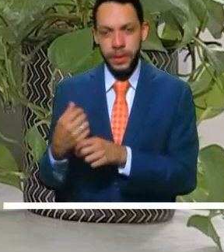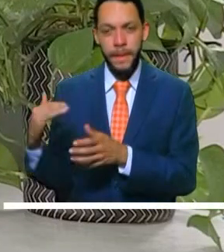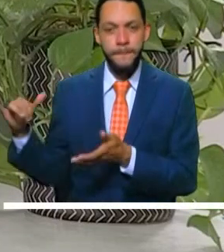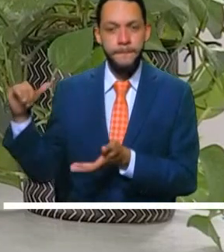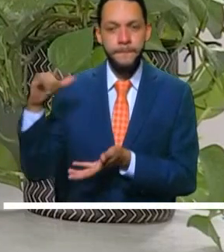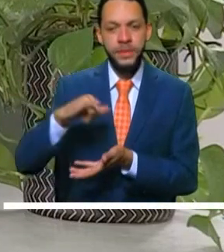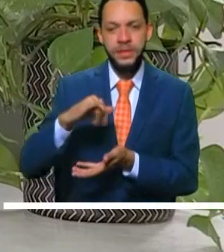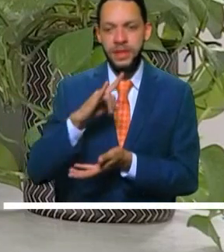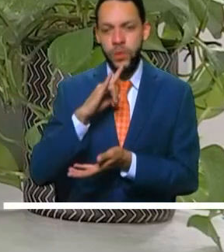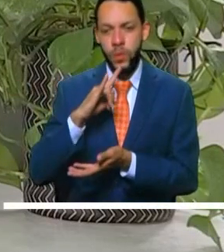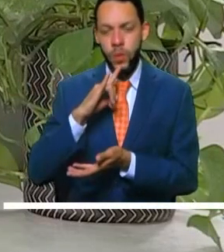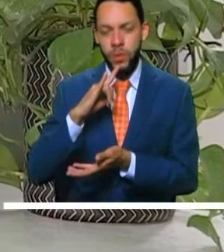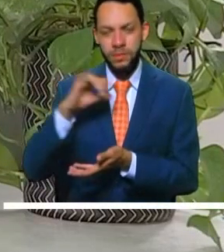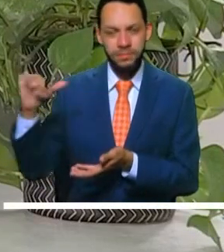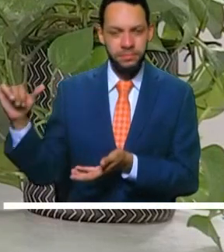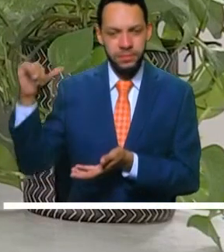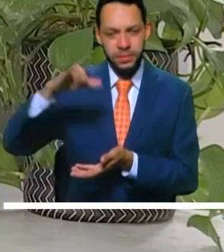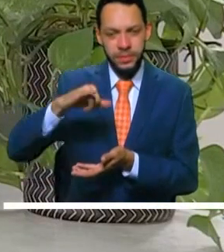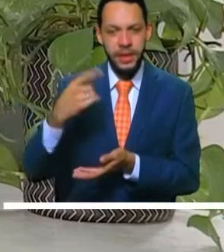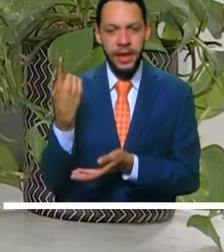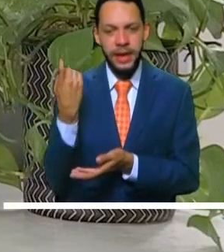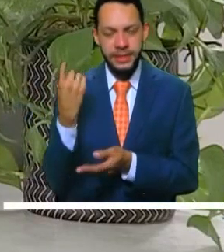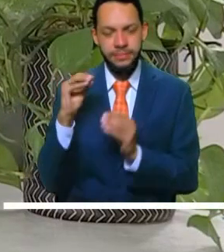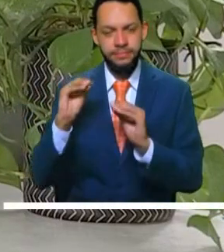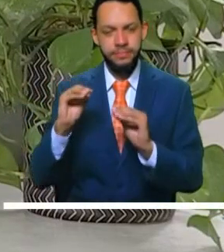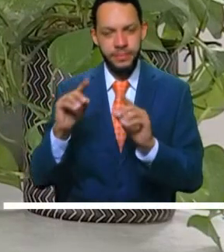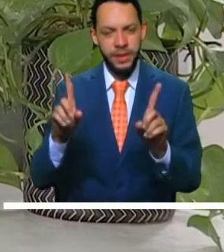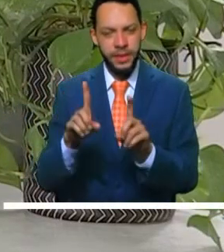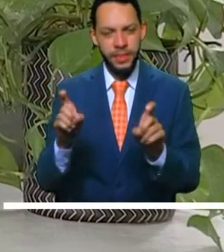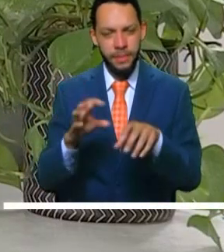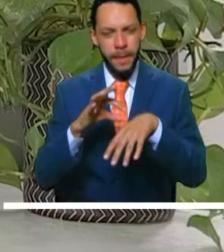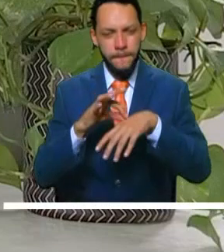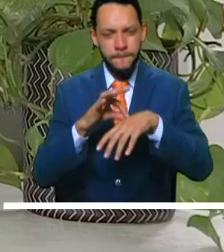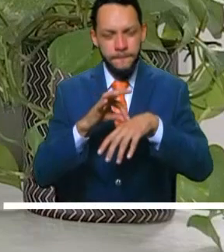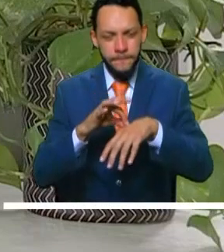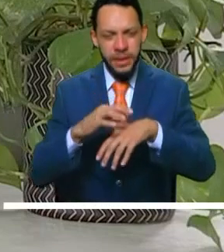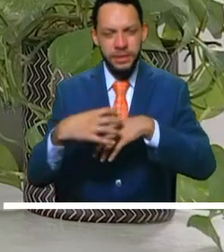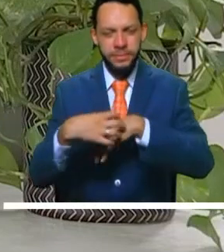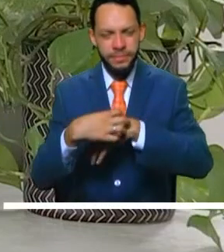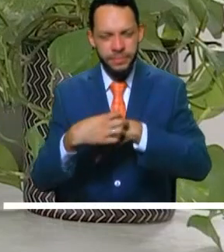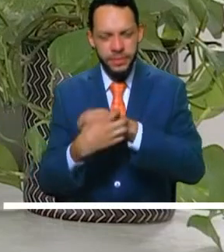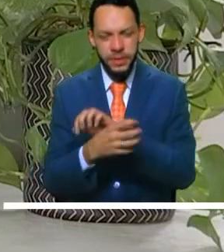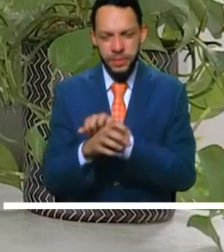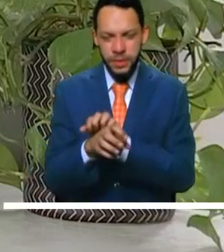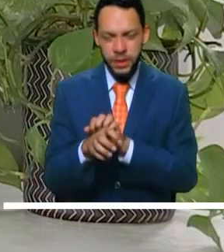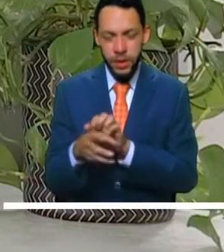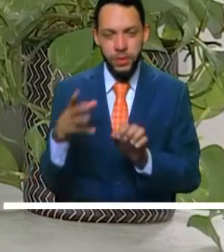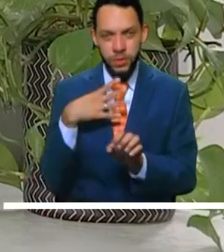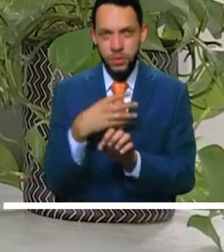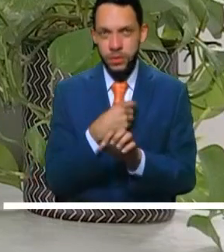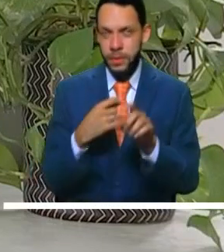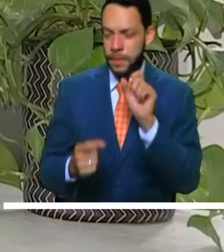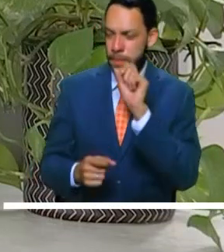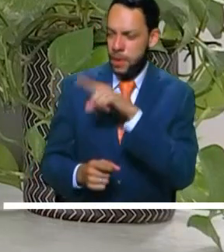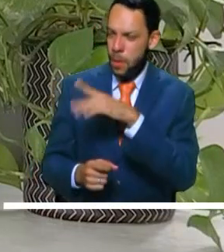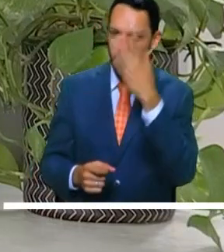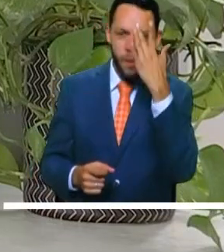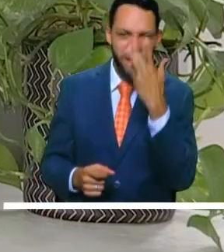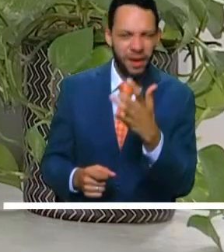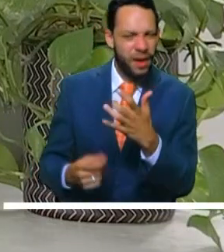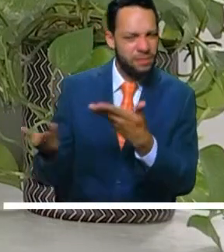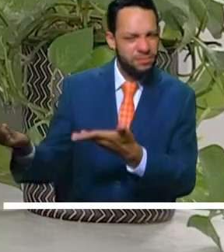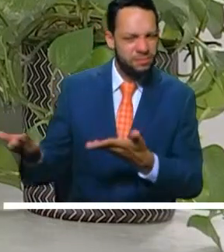Unidos y ayer que hacía un live sobre alergias, yo le preguntaba en directo que ella por qué había